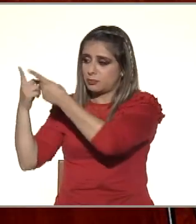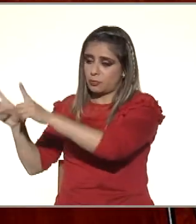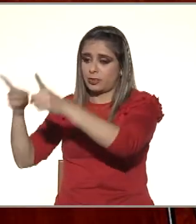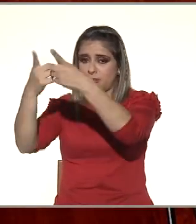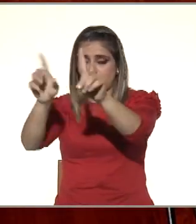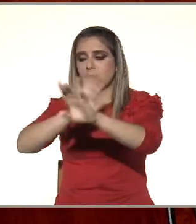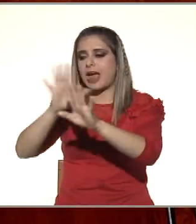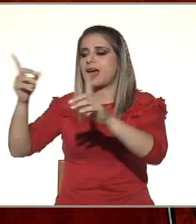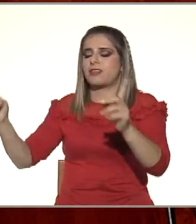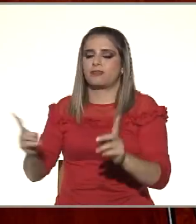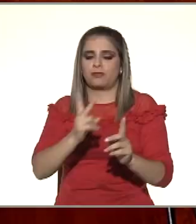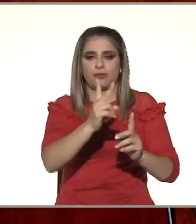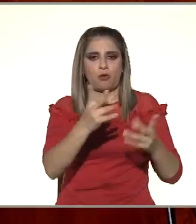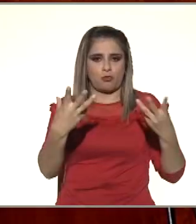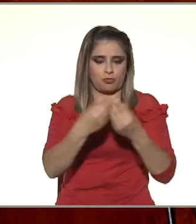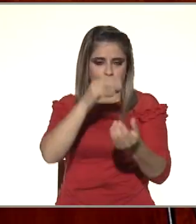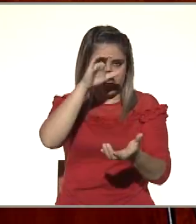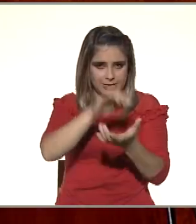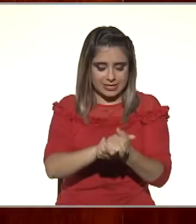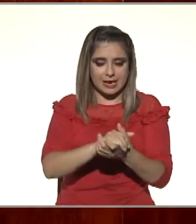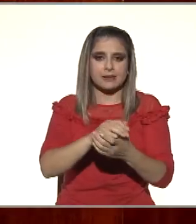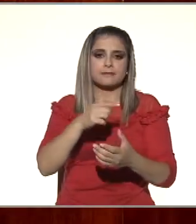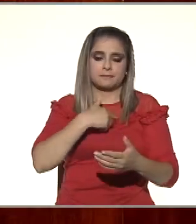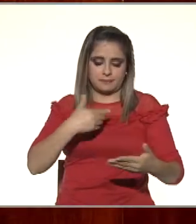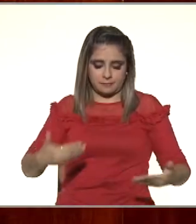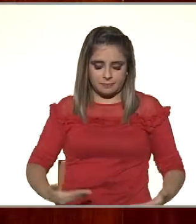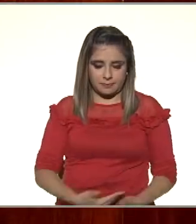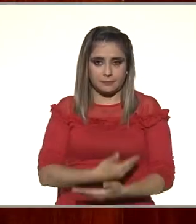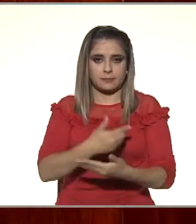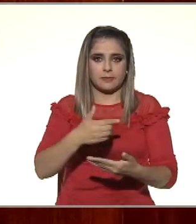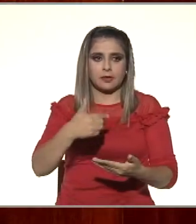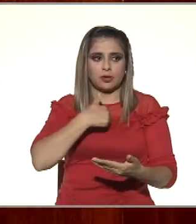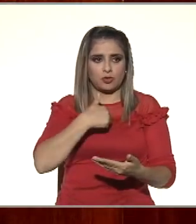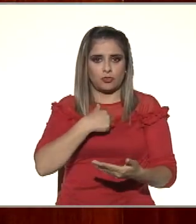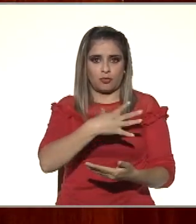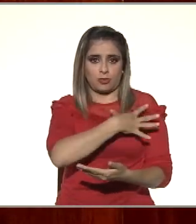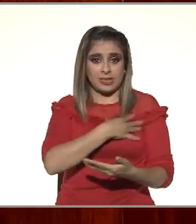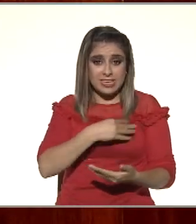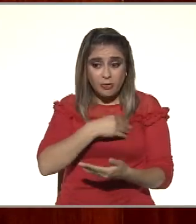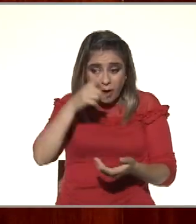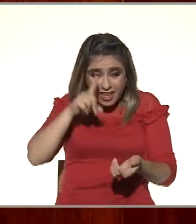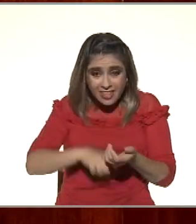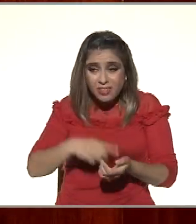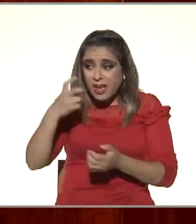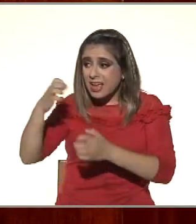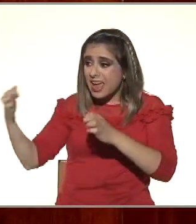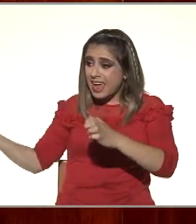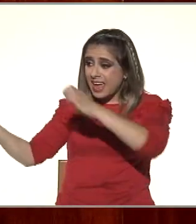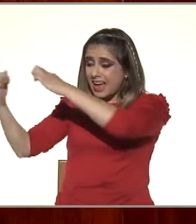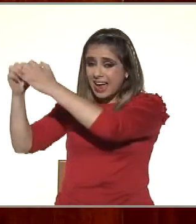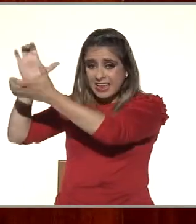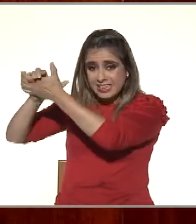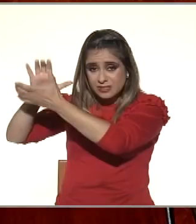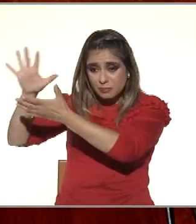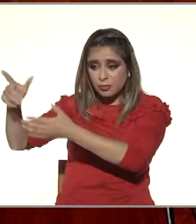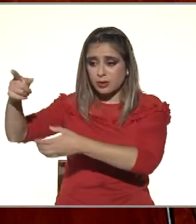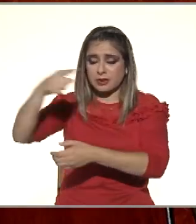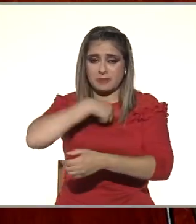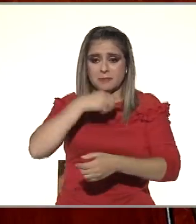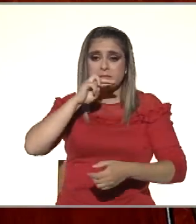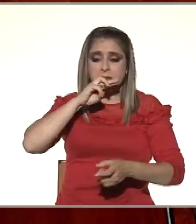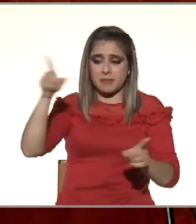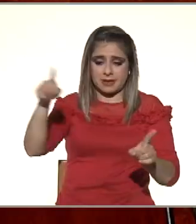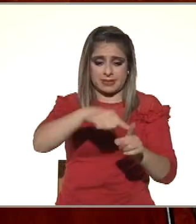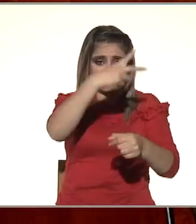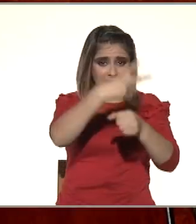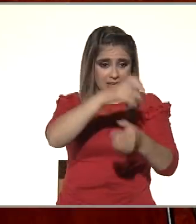pareja, ¿sí? Pero él decía, yo soy hijo de ese engaño, de esa frase es de él, ¿no? Yo estoy